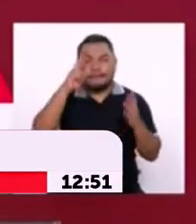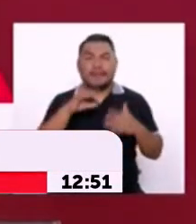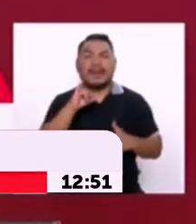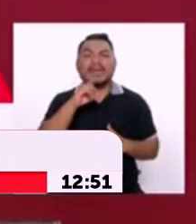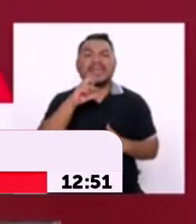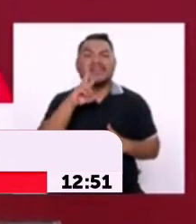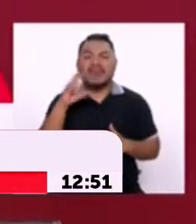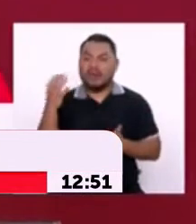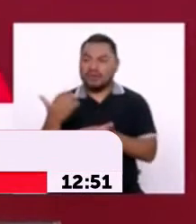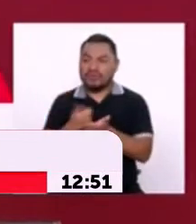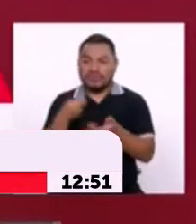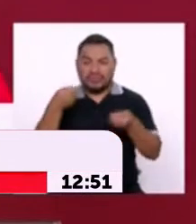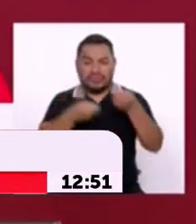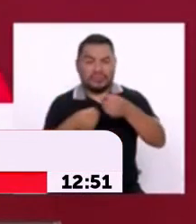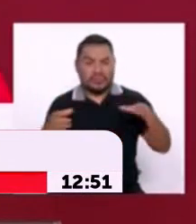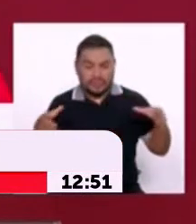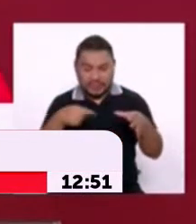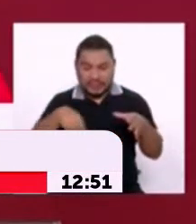nosotros